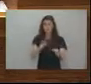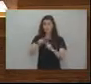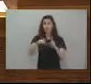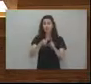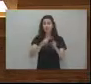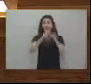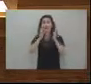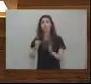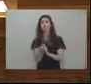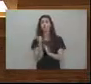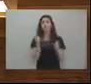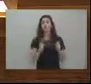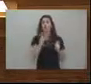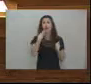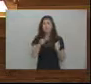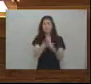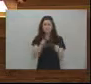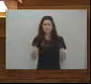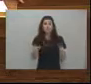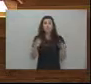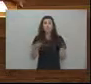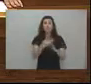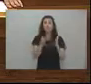laboral, si hay devaluación salarial, las familias se afectan.